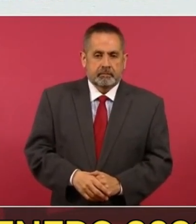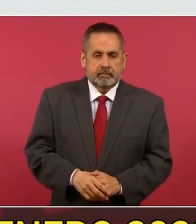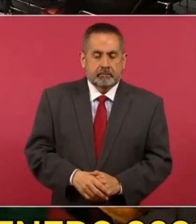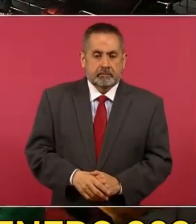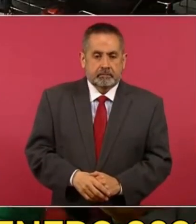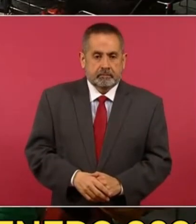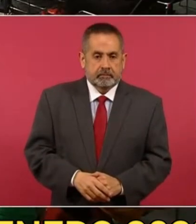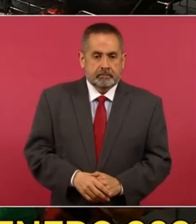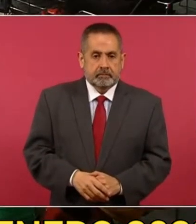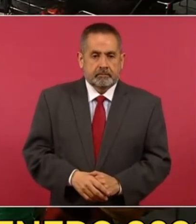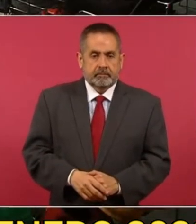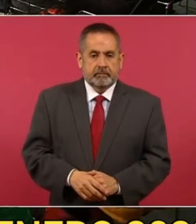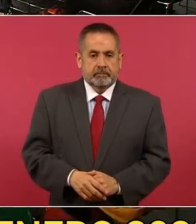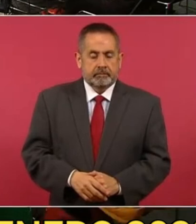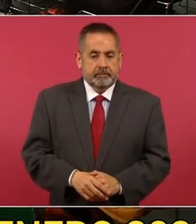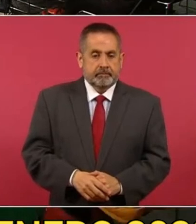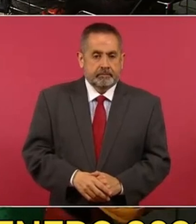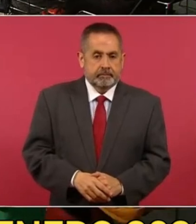Y aquí